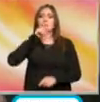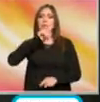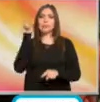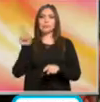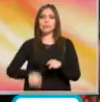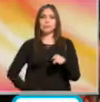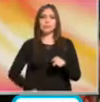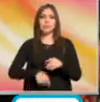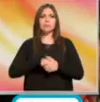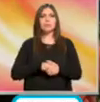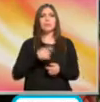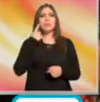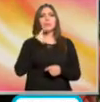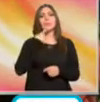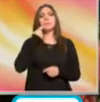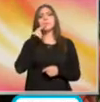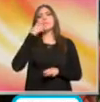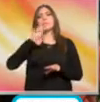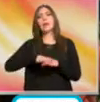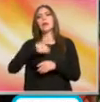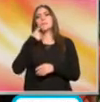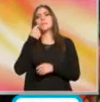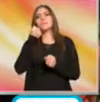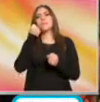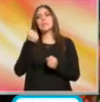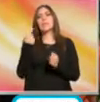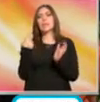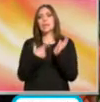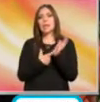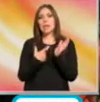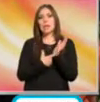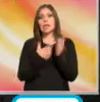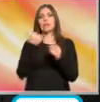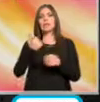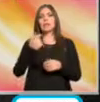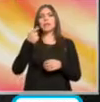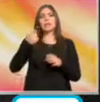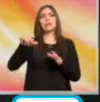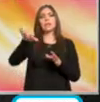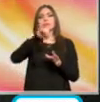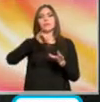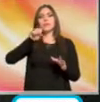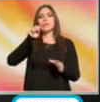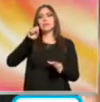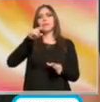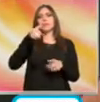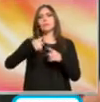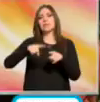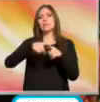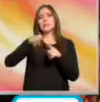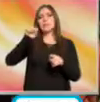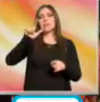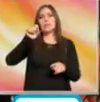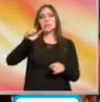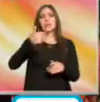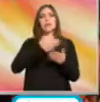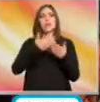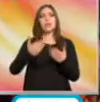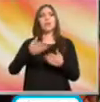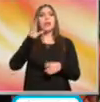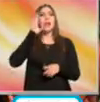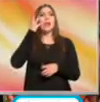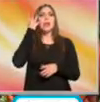para que predomine tanto nuestros camarones, exactamente. Con toda esta salsa, ¿no? Exactamente. Claro. Ahora vamos a agregar el jugo de los